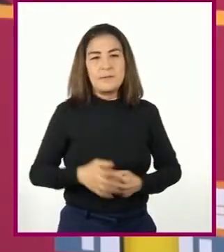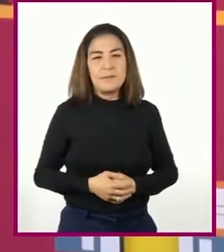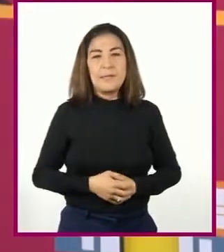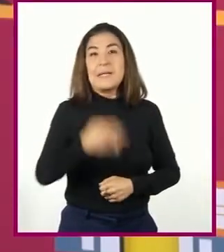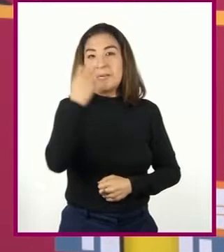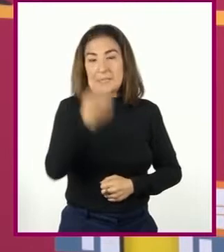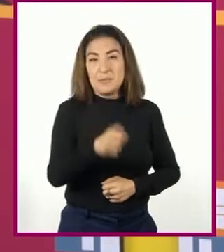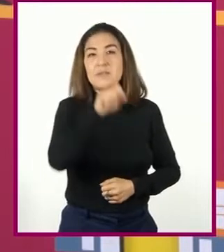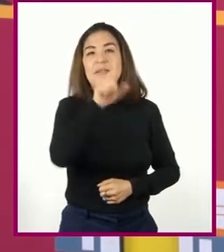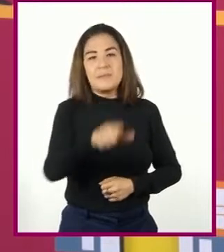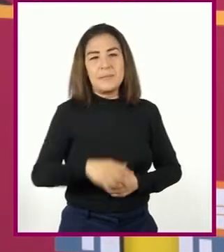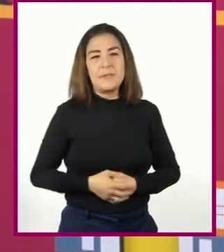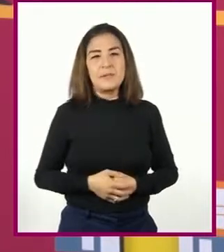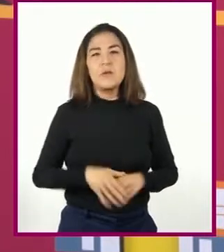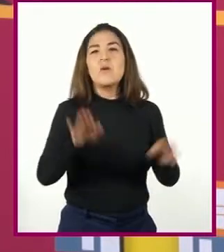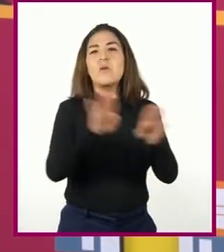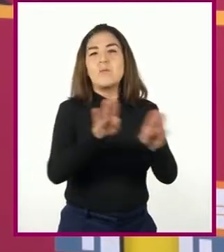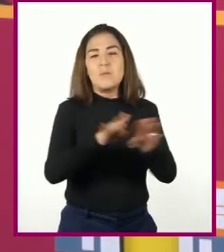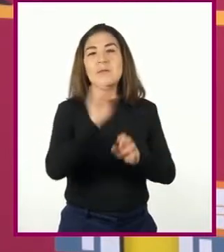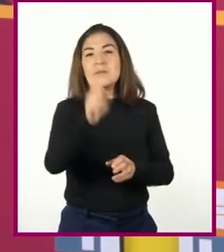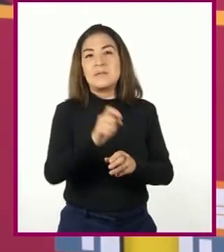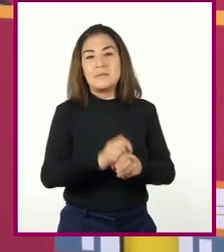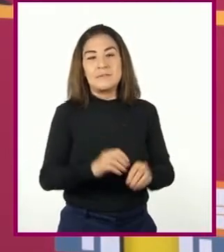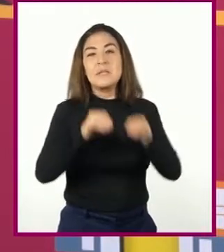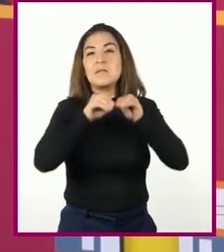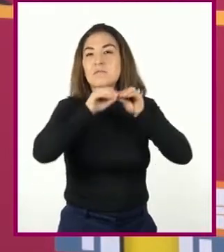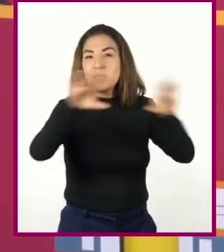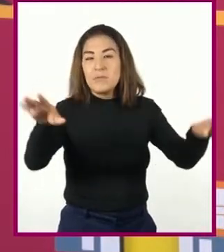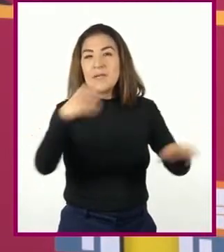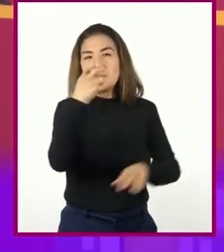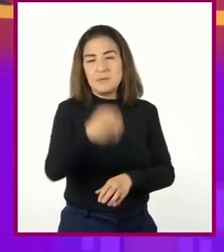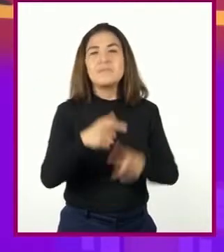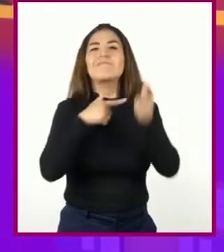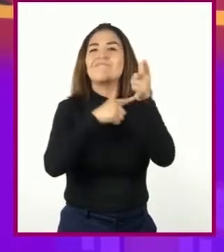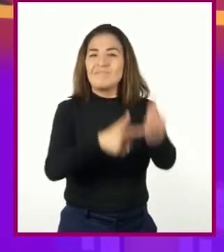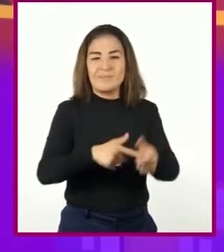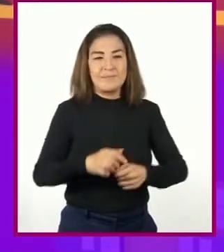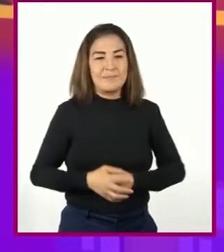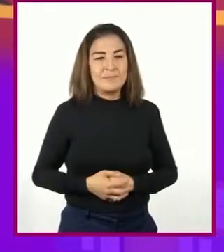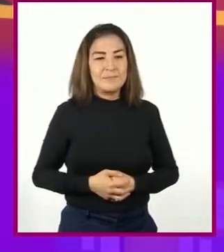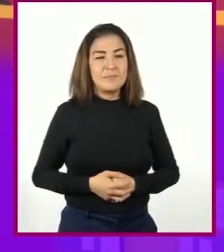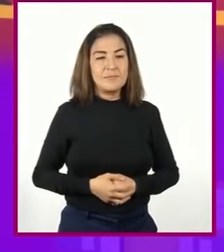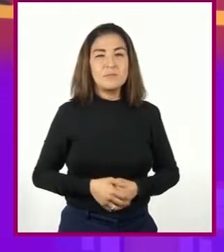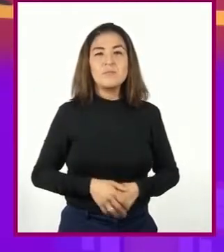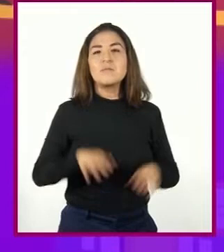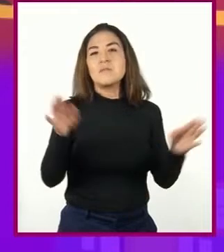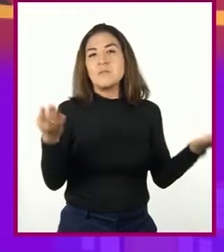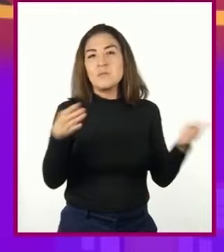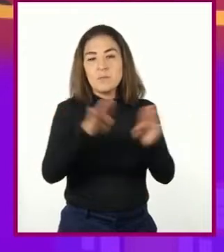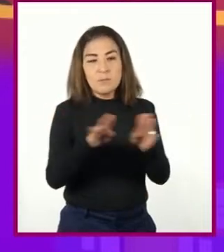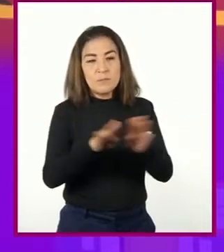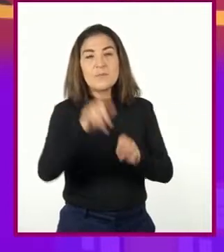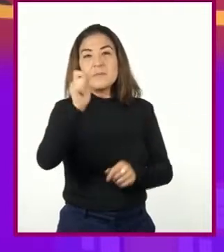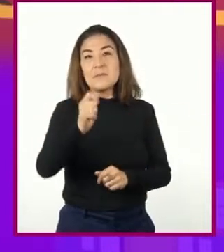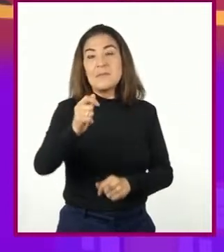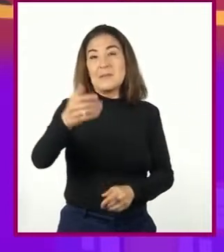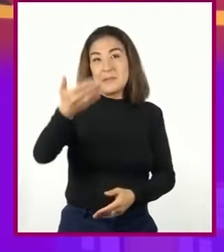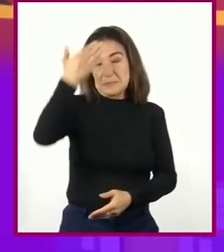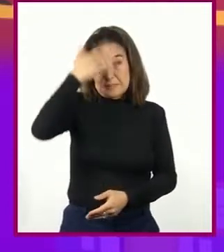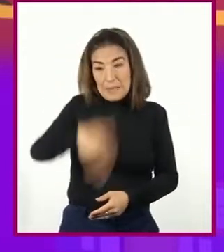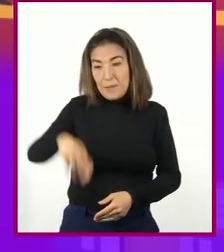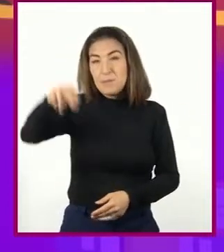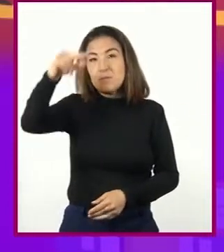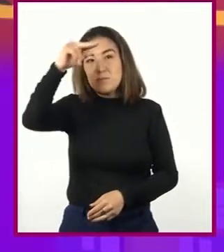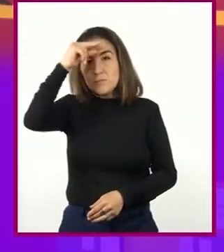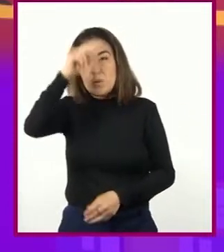Es así como en la declaración se continúa mencionando: y dotados como están de razón y